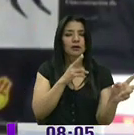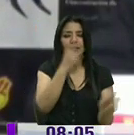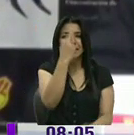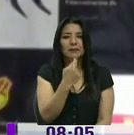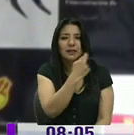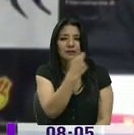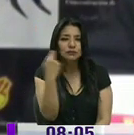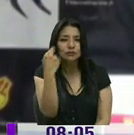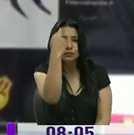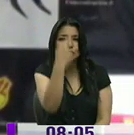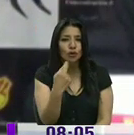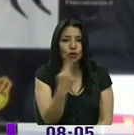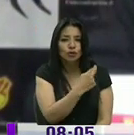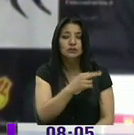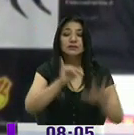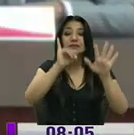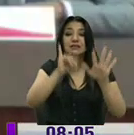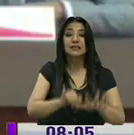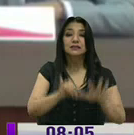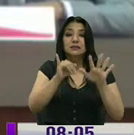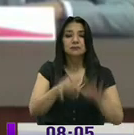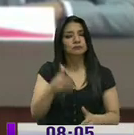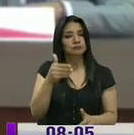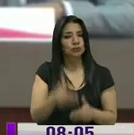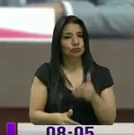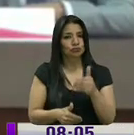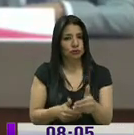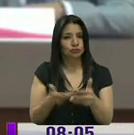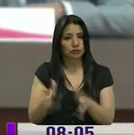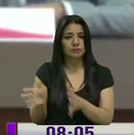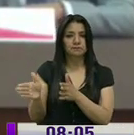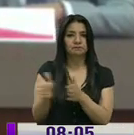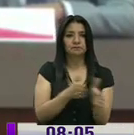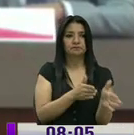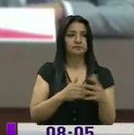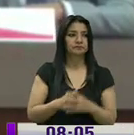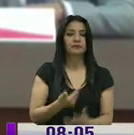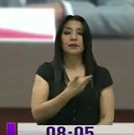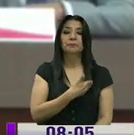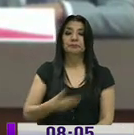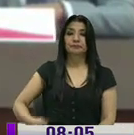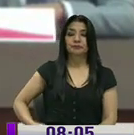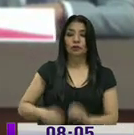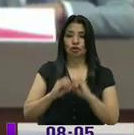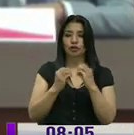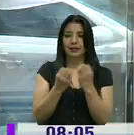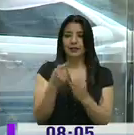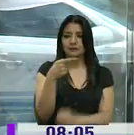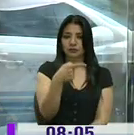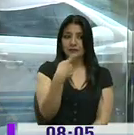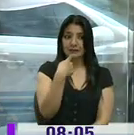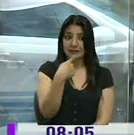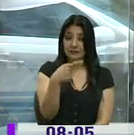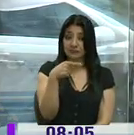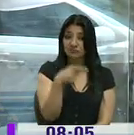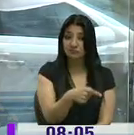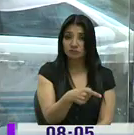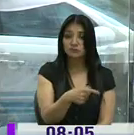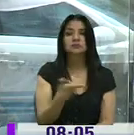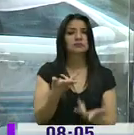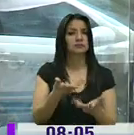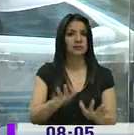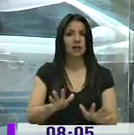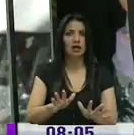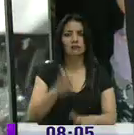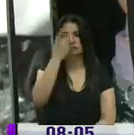seis meses un proceso de recuperación así también el presidente de la concentración mencionó además que frente a este hecho se ha tomado